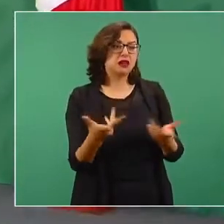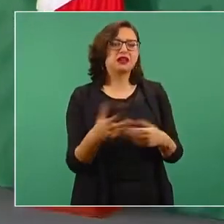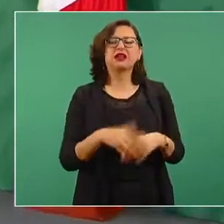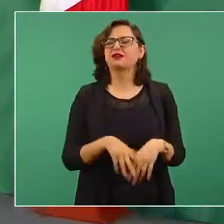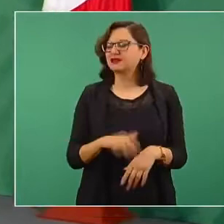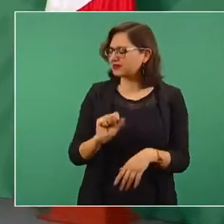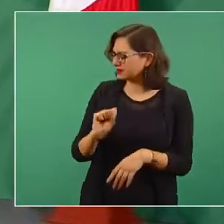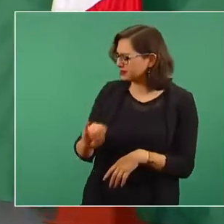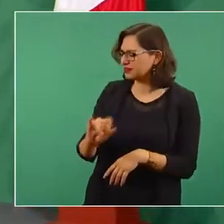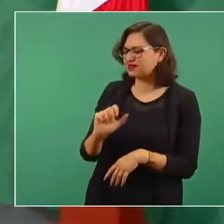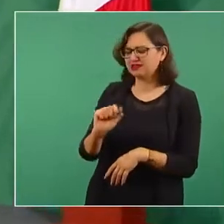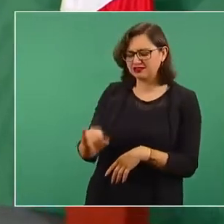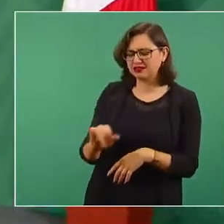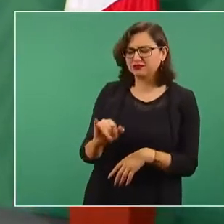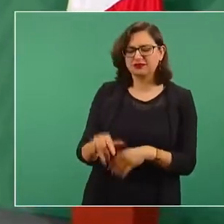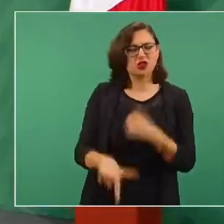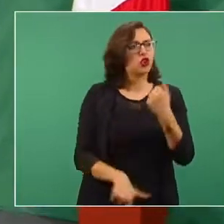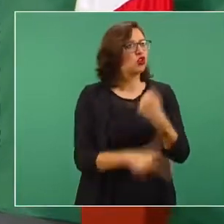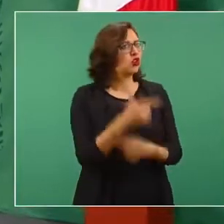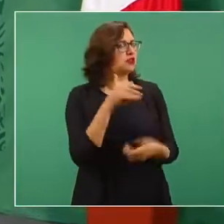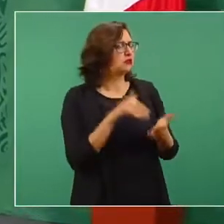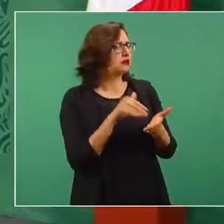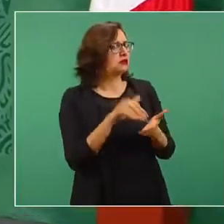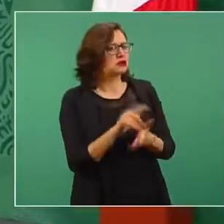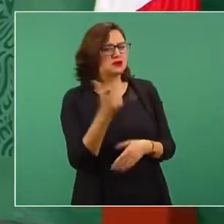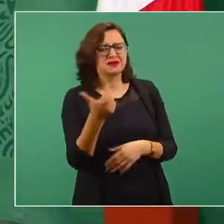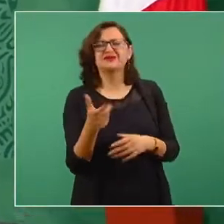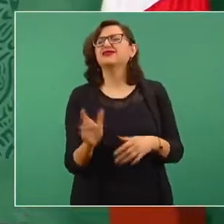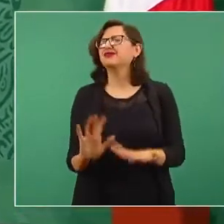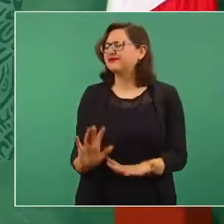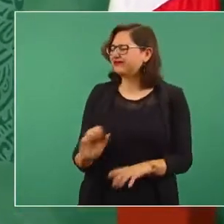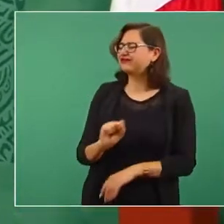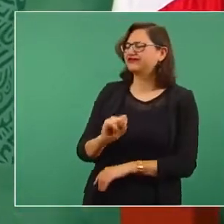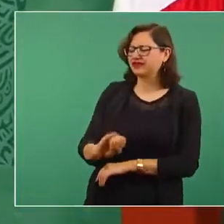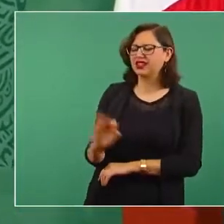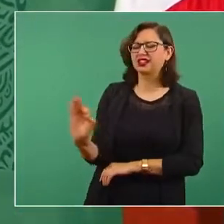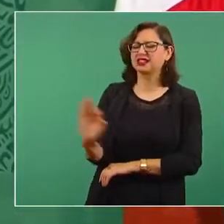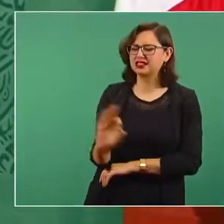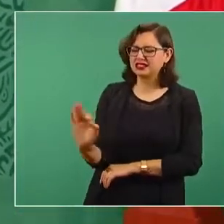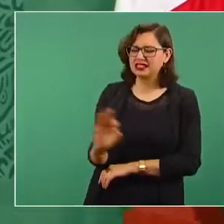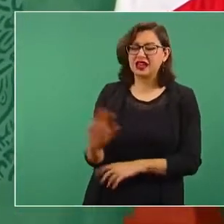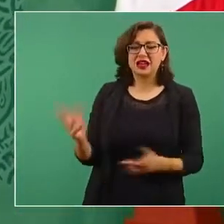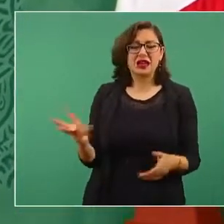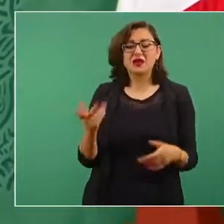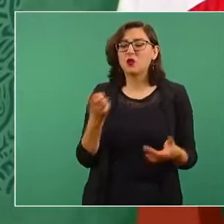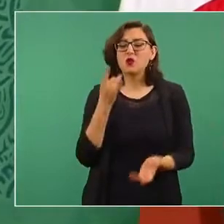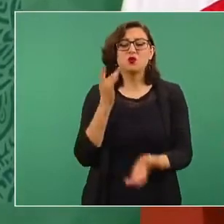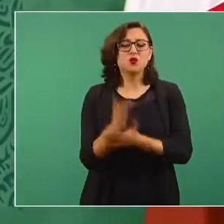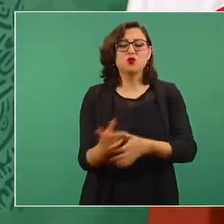que no pagaron 12 mil millones? Sí, es probable. Es que no pagaban impuestos.